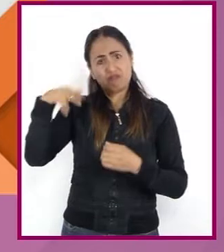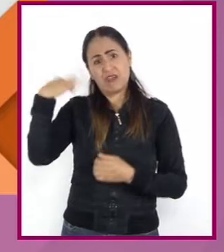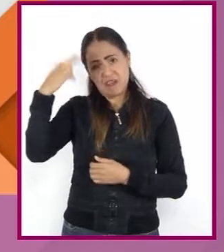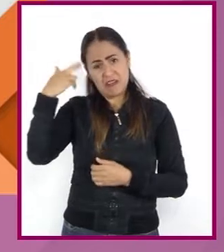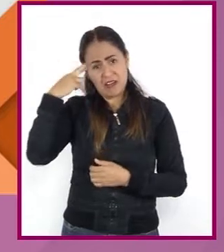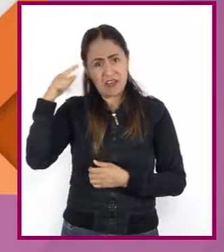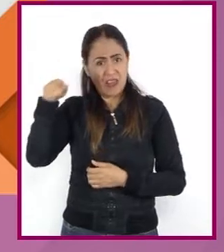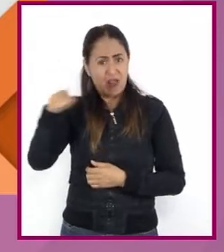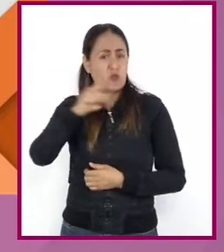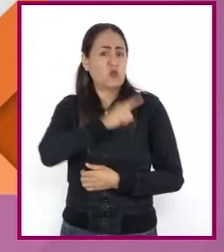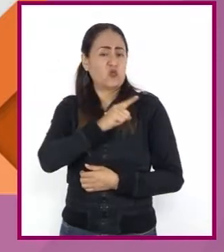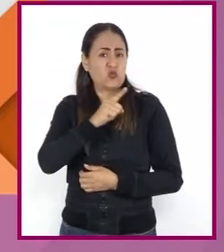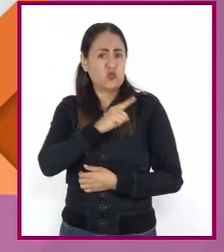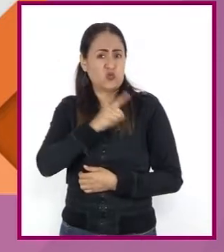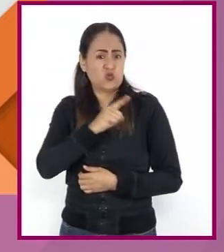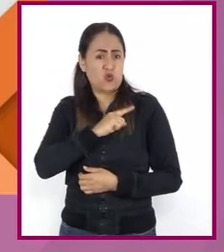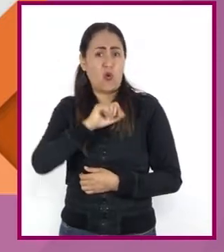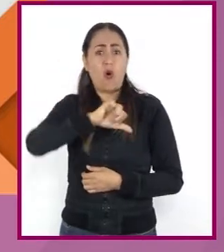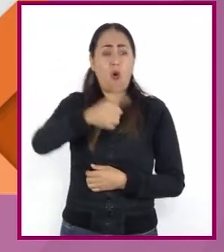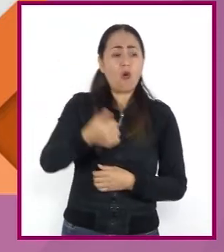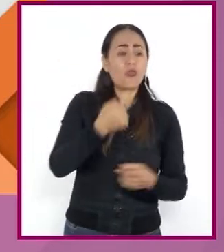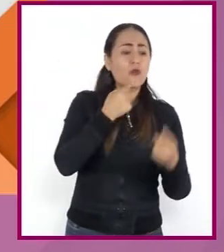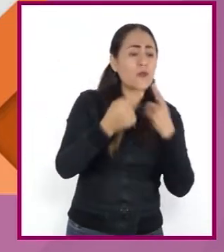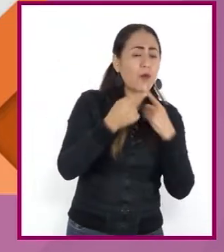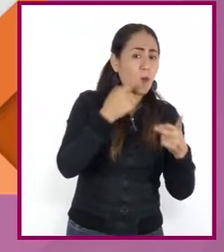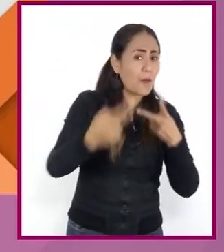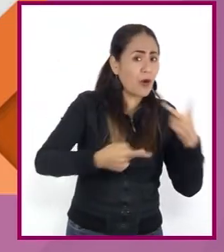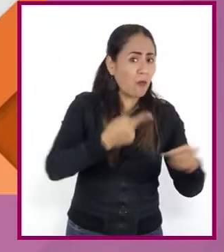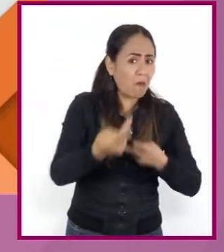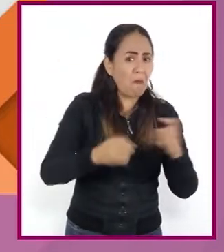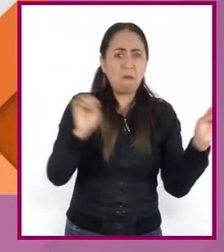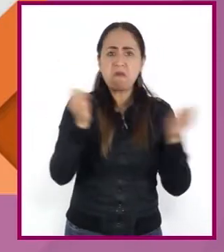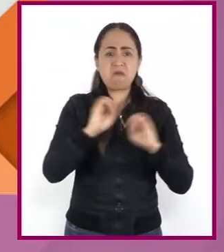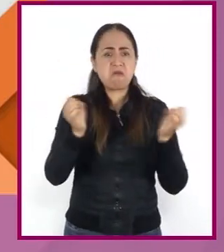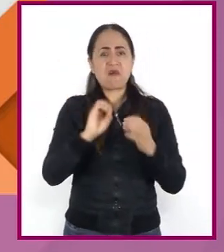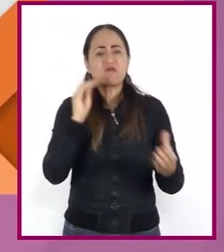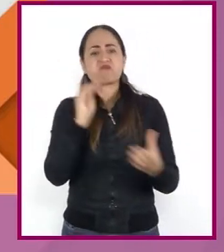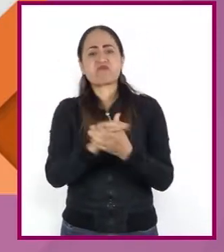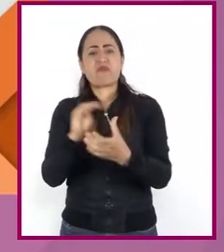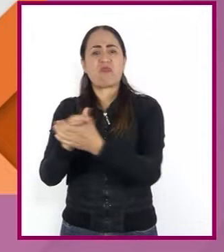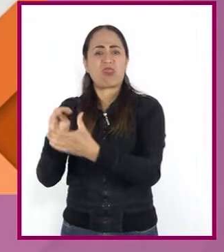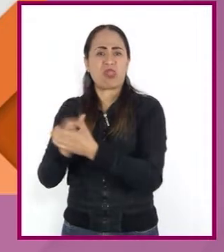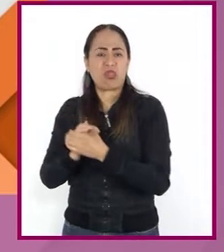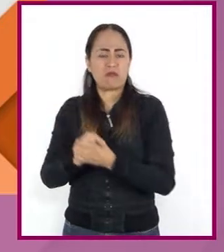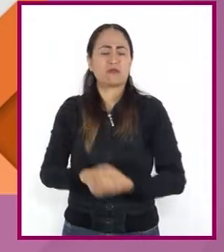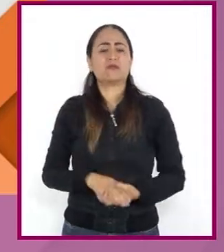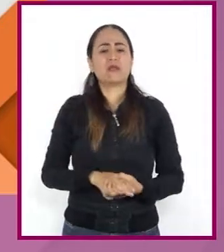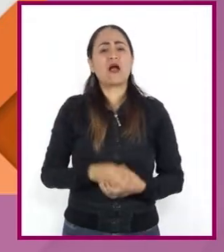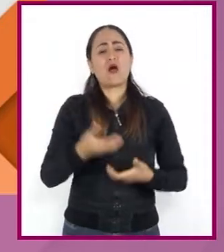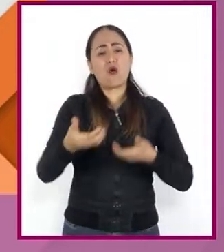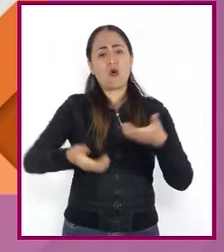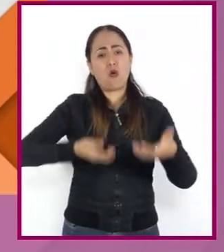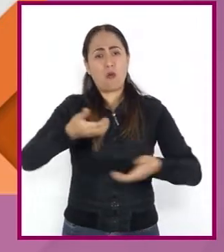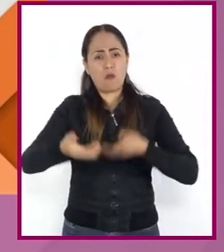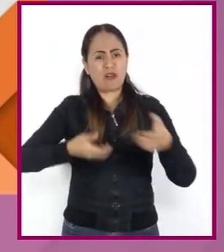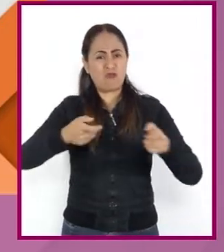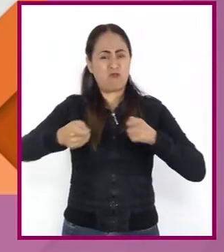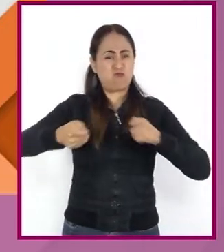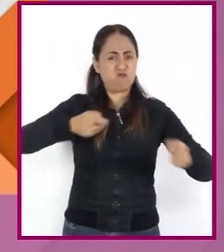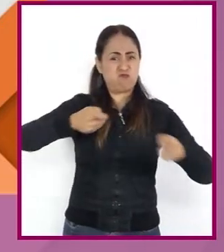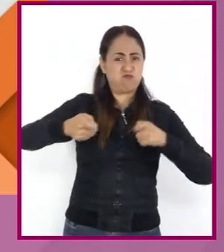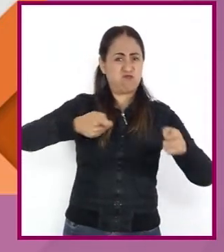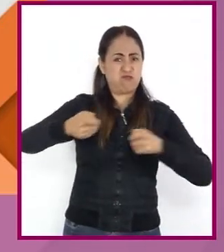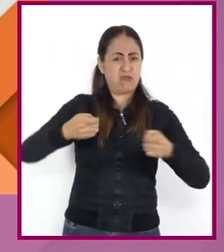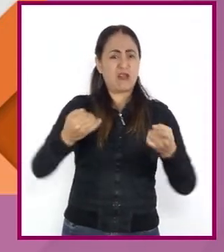el poder de manera absoluta. El comercio estaba muy regulado y con una